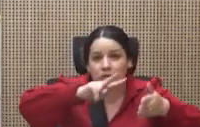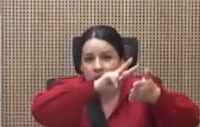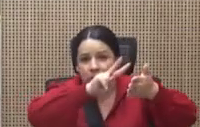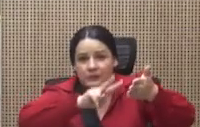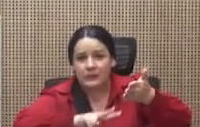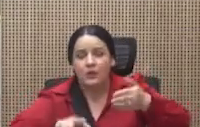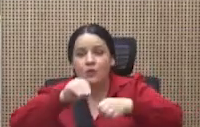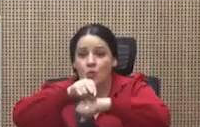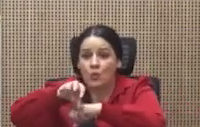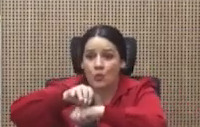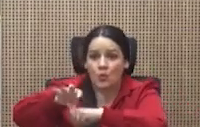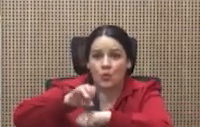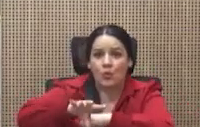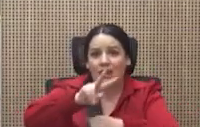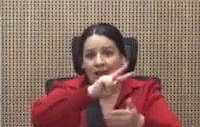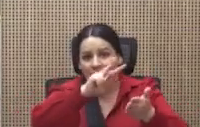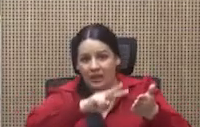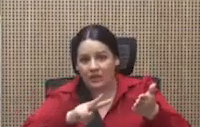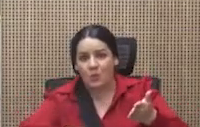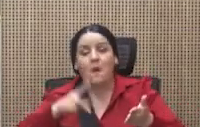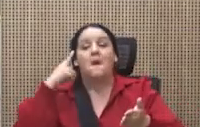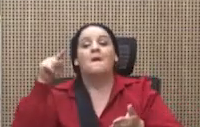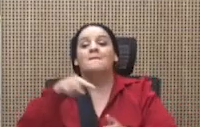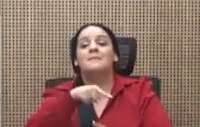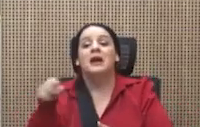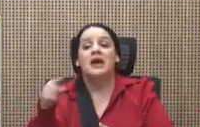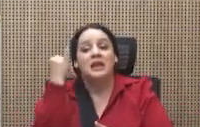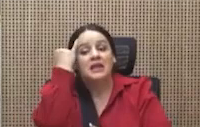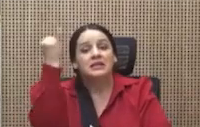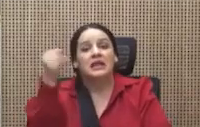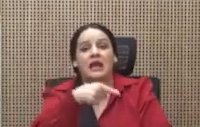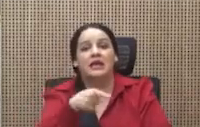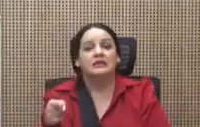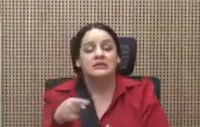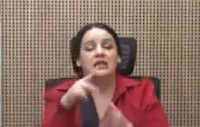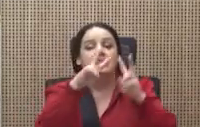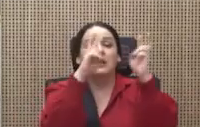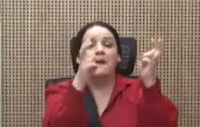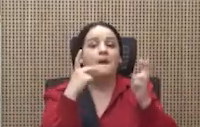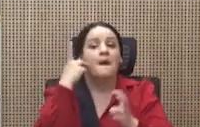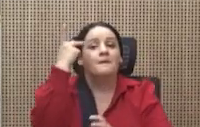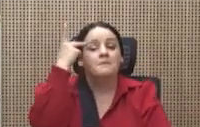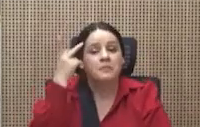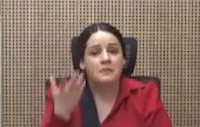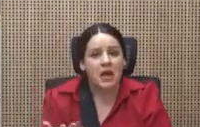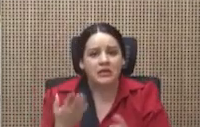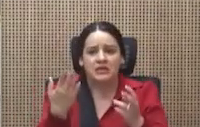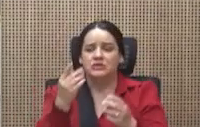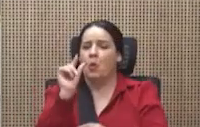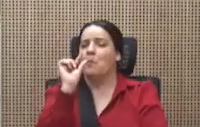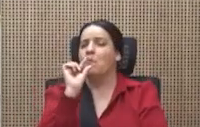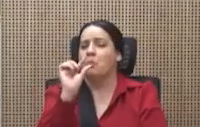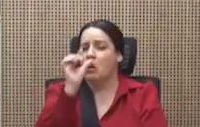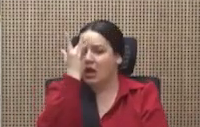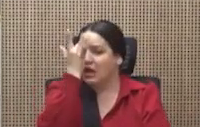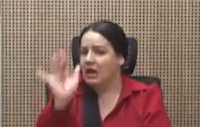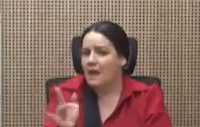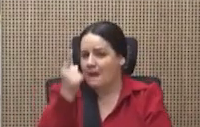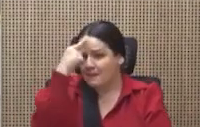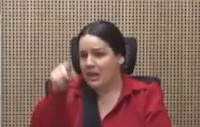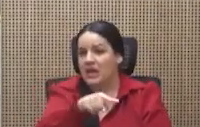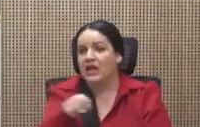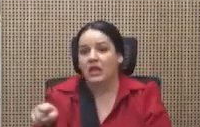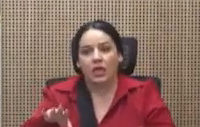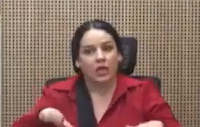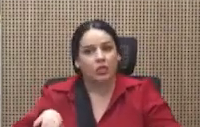tratan de influir en sus lectores con la idea de que este tema es para padres conspiranoicos con poca todo para que no vayan